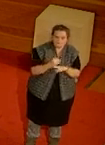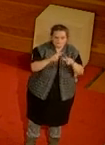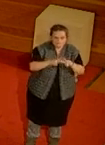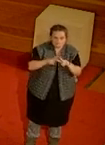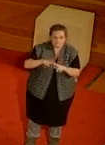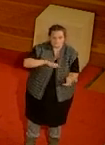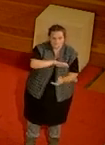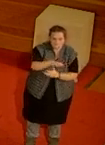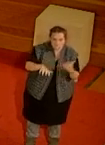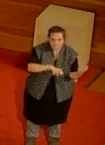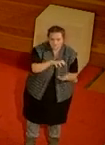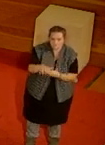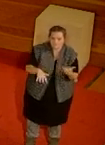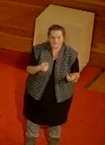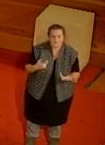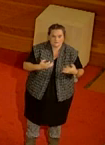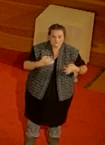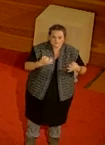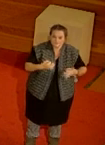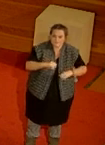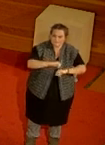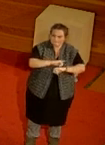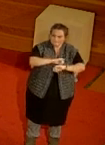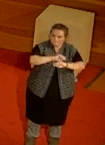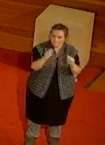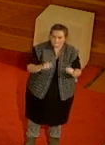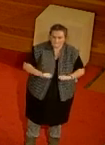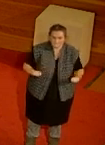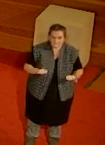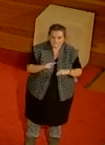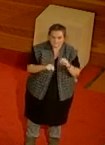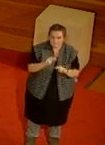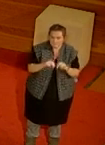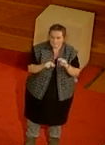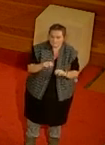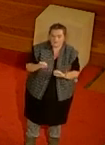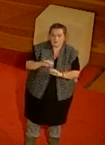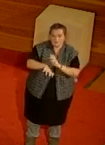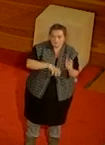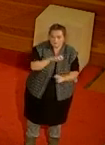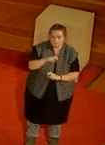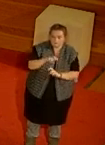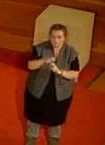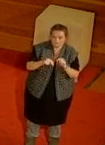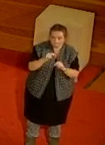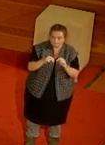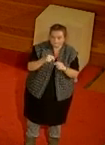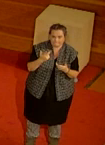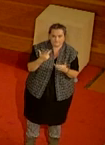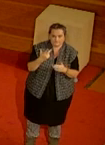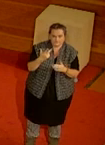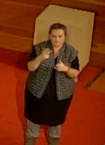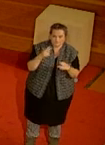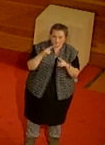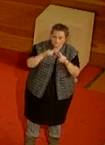da seguras B erunt eta gatka prento luto gaian adu da ara bere mundu